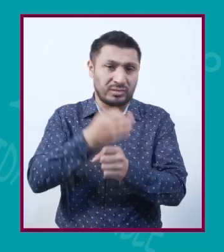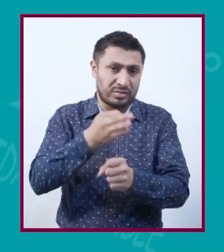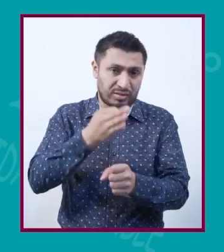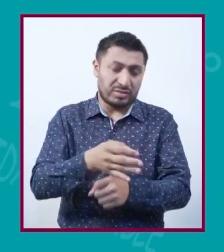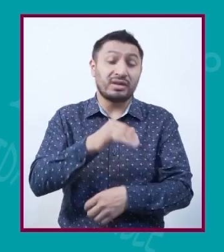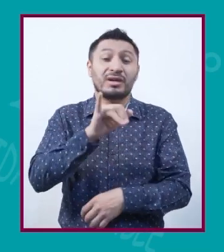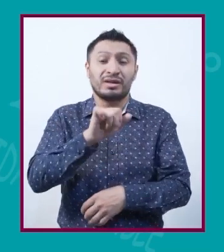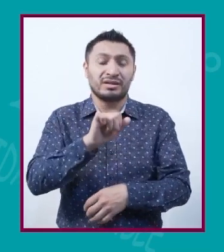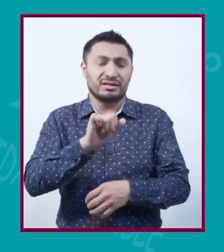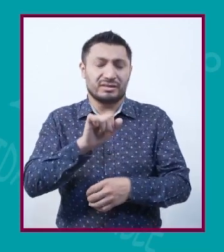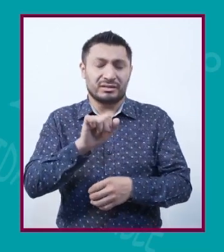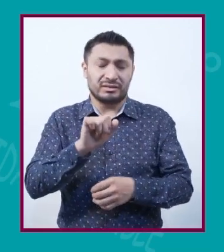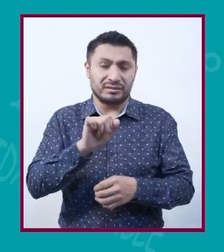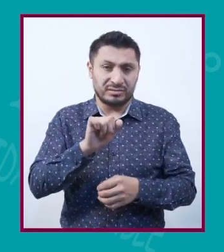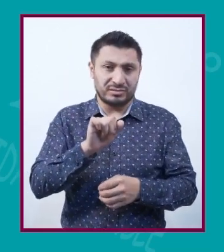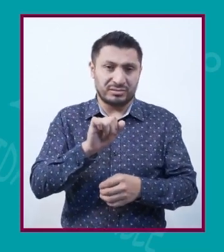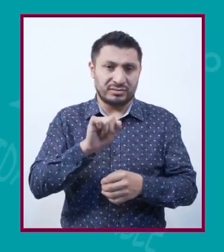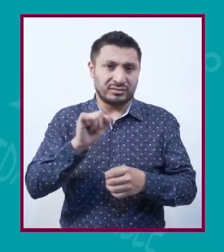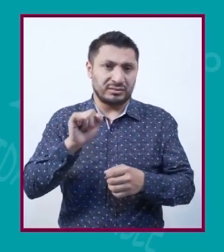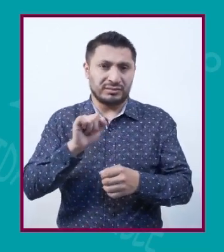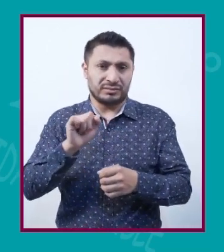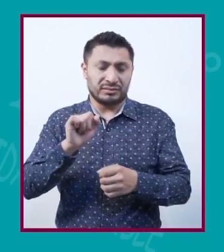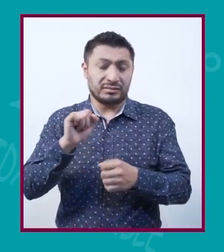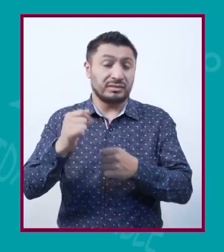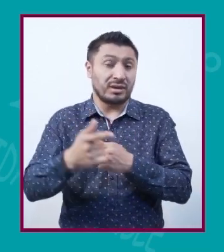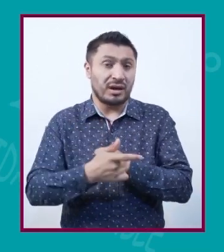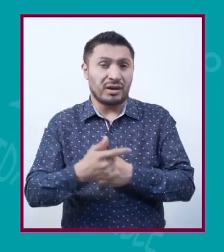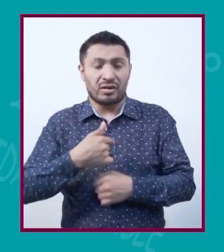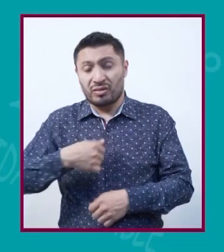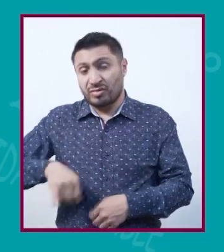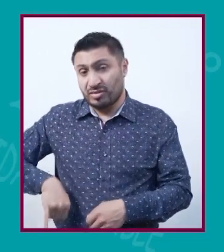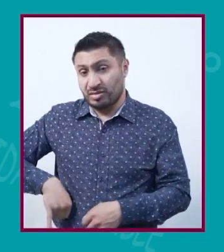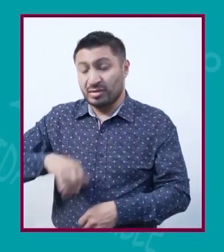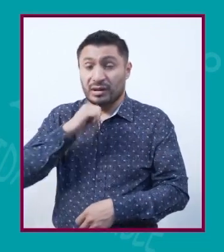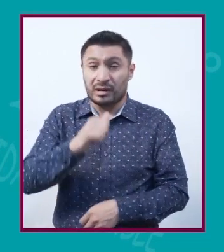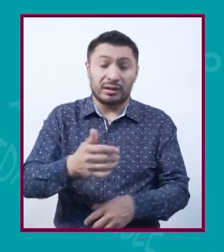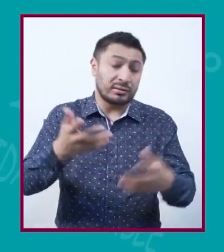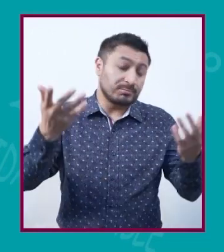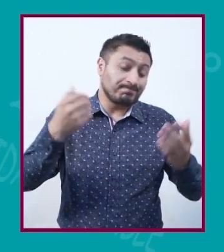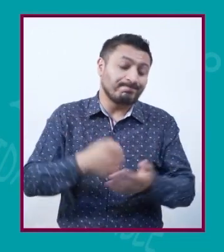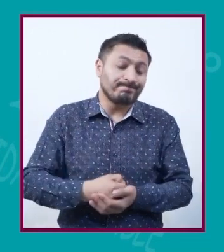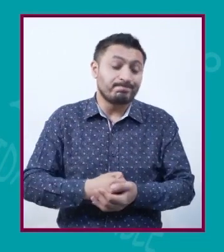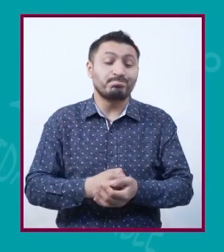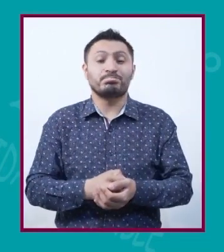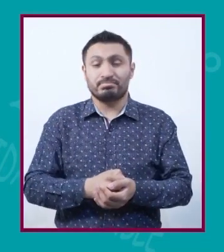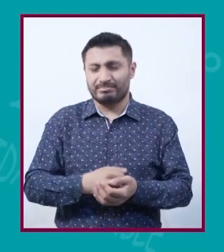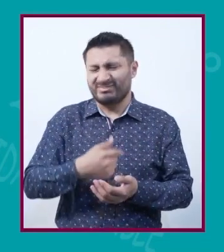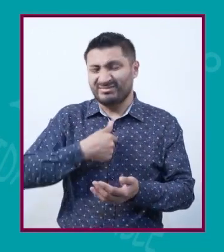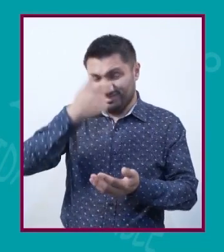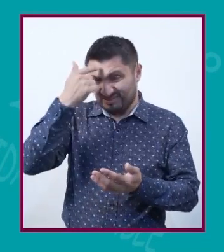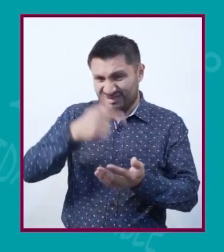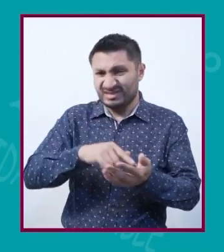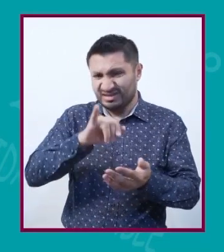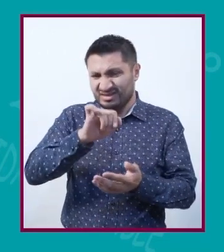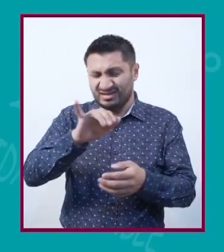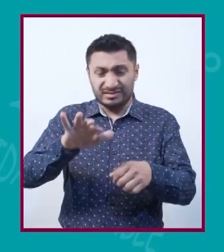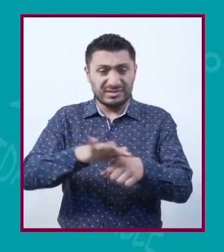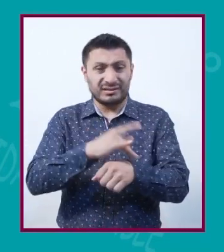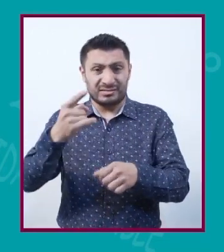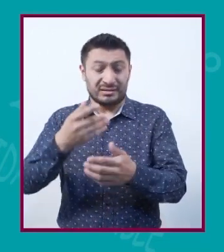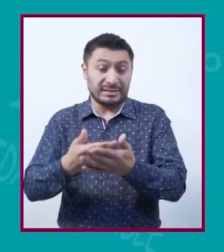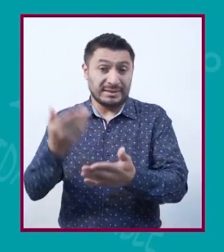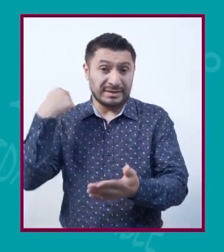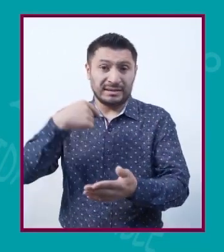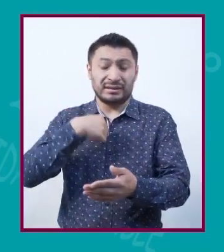algo que fuera adecuado a mis intereses. Yo creo que sí, porque cuando tenía